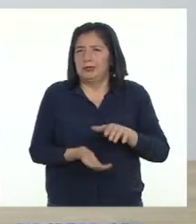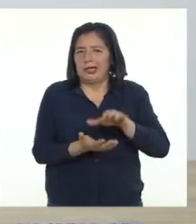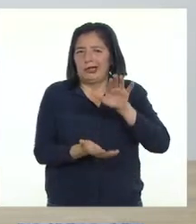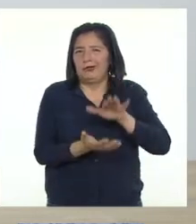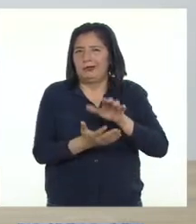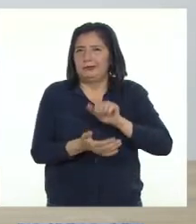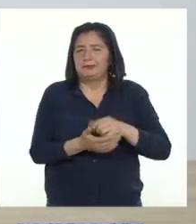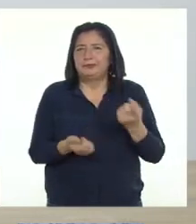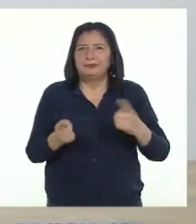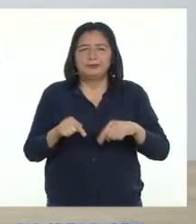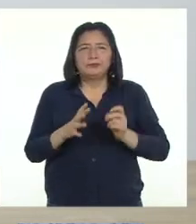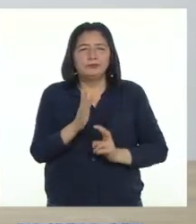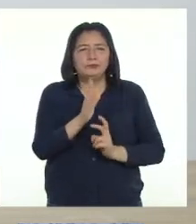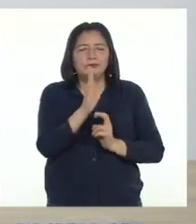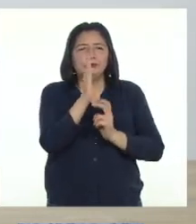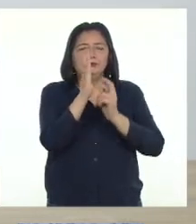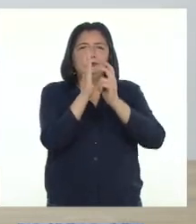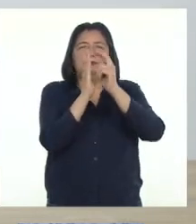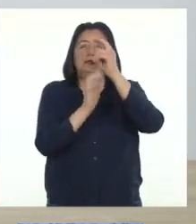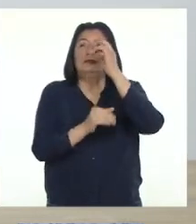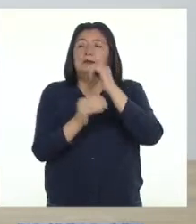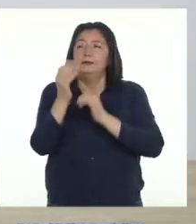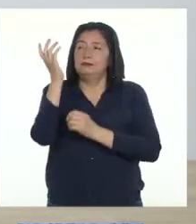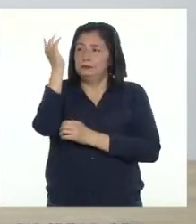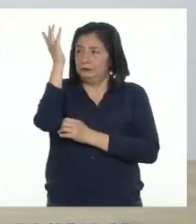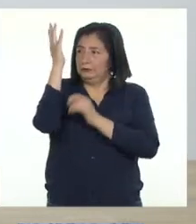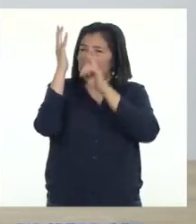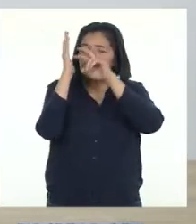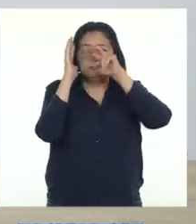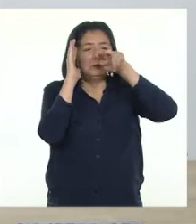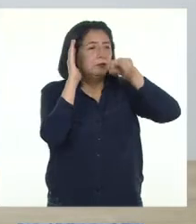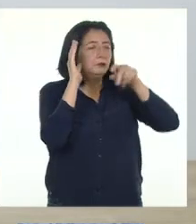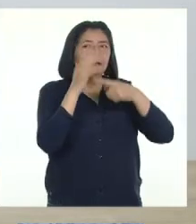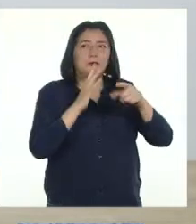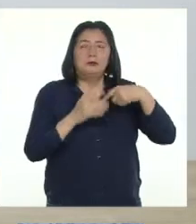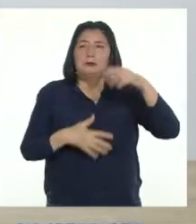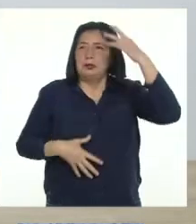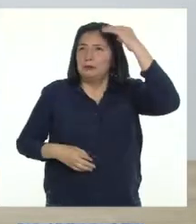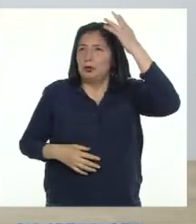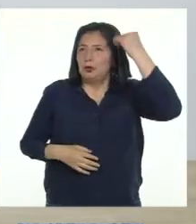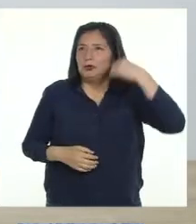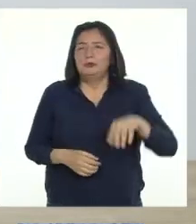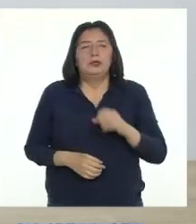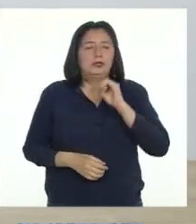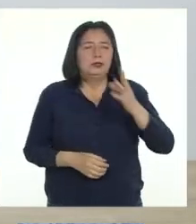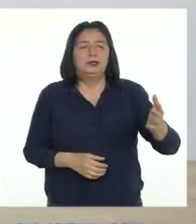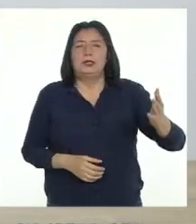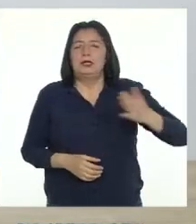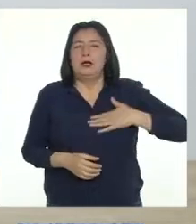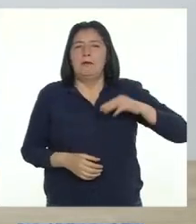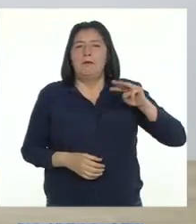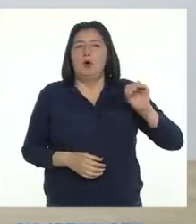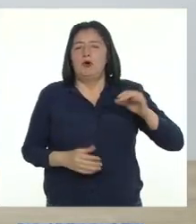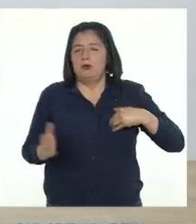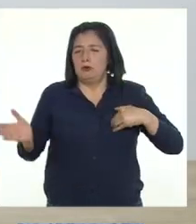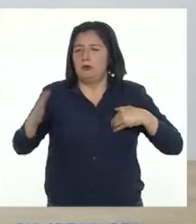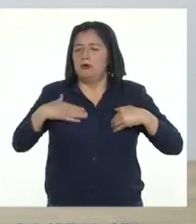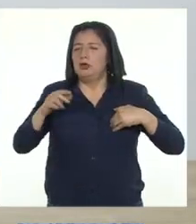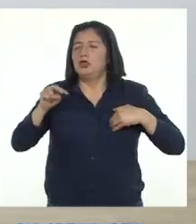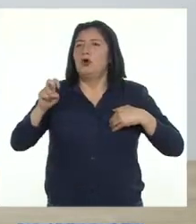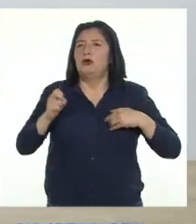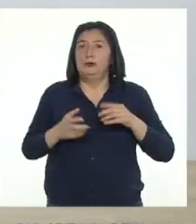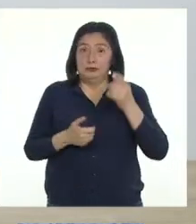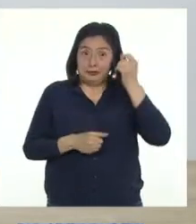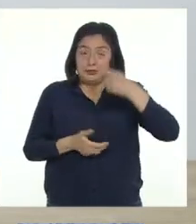voy a subir a la cima del árbol y voy a ver desde arriba y voy a hacer como el mono. Voy a decir, mo, no. 3,